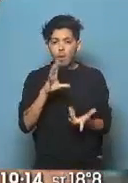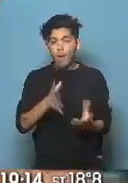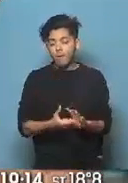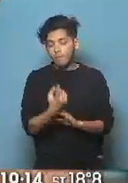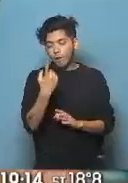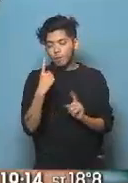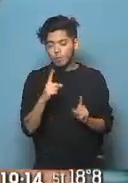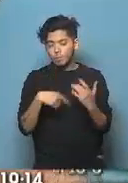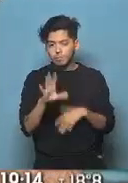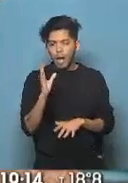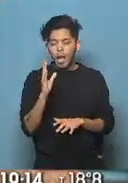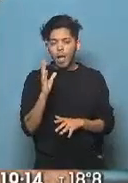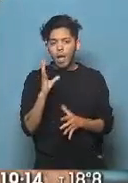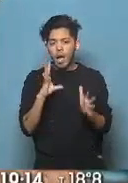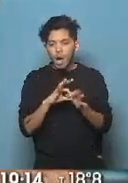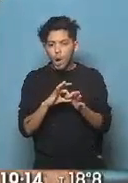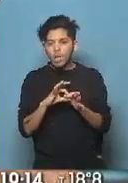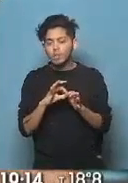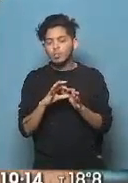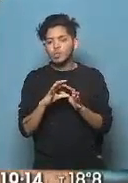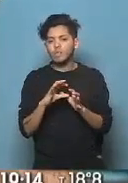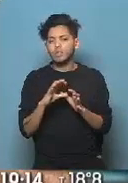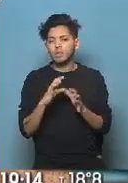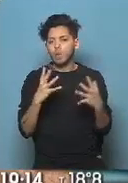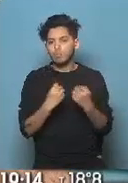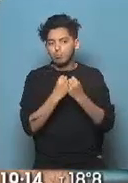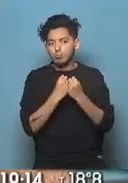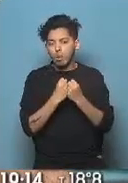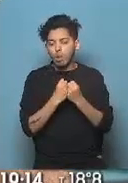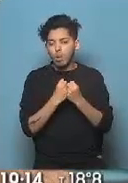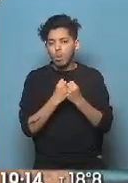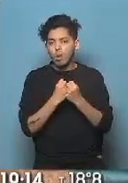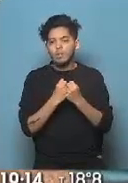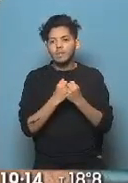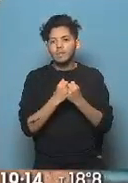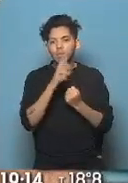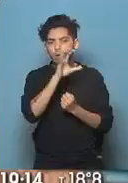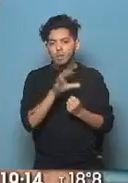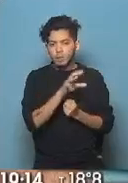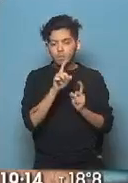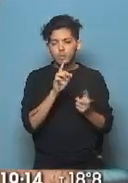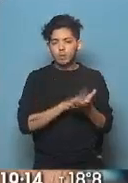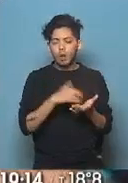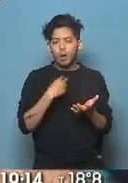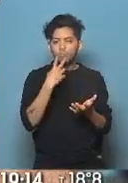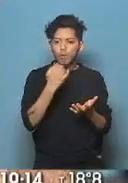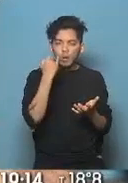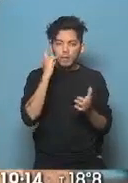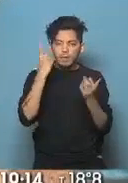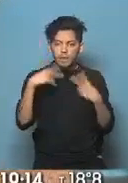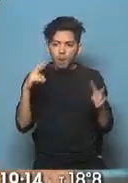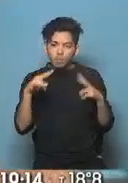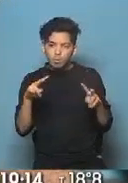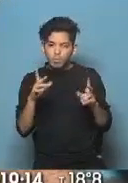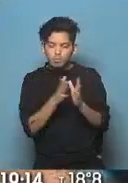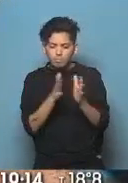el acuerdo con las provincias, a las cuales le hemos transferido más potestades en materia de tarifa social y tarifa eléctrica y tarifa del transporte. Me parece que le da un